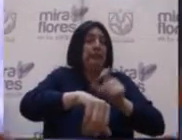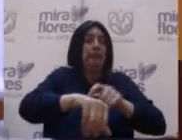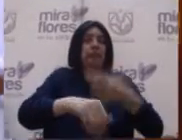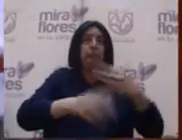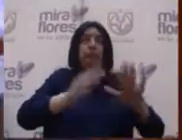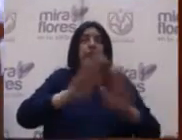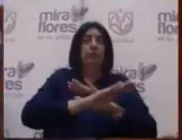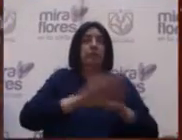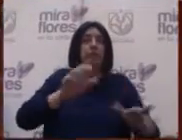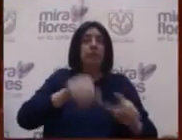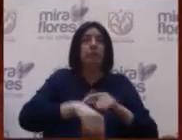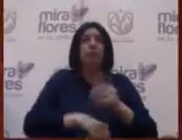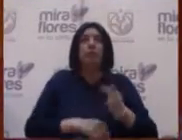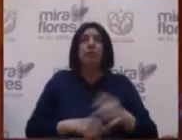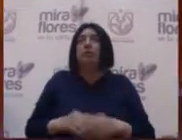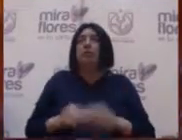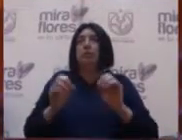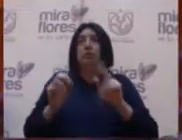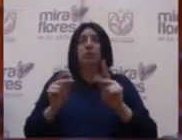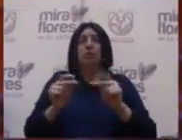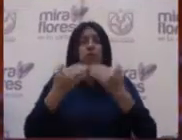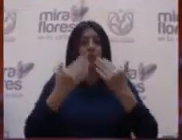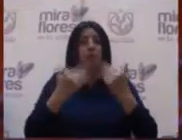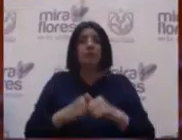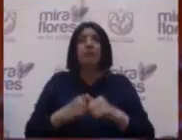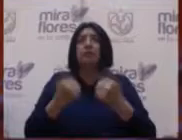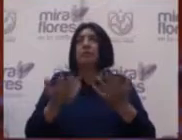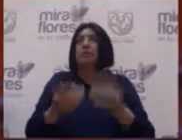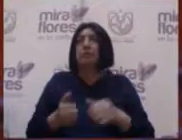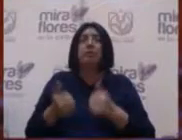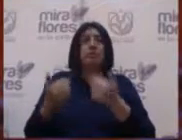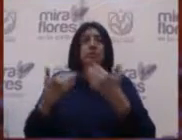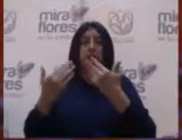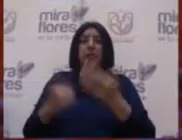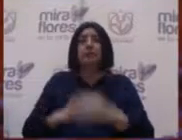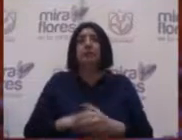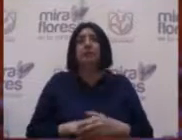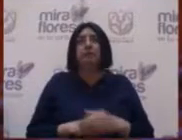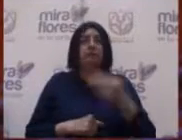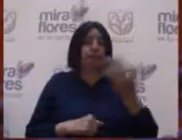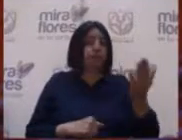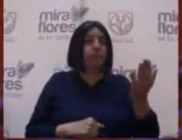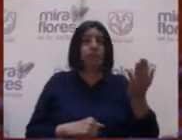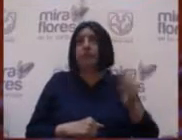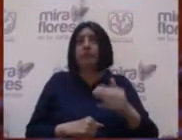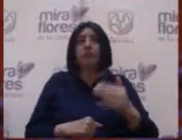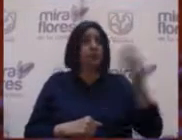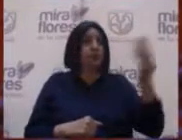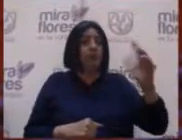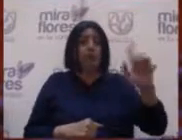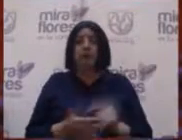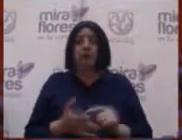concluido. Bien, muchas gracias. Ha terminado bien, su intervención. Gracias. Bien, ha pedido el uso de la palabra la